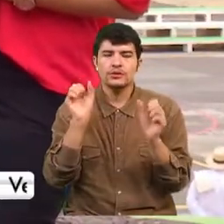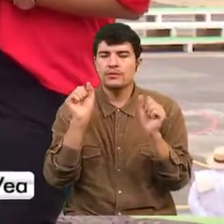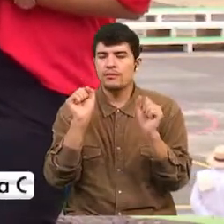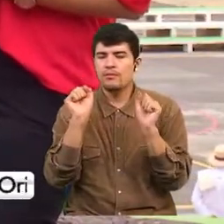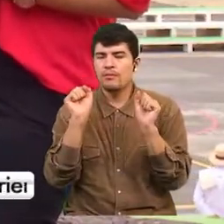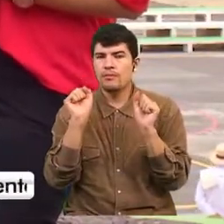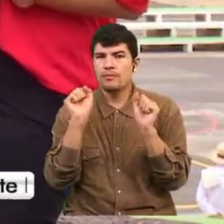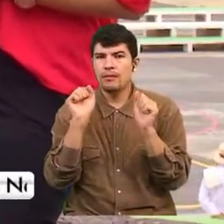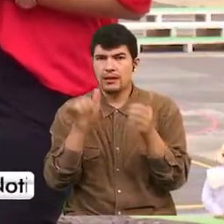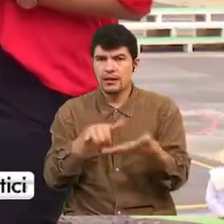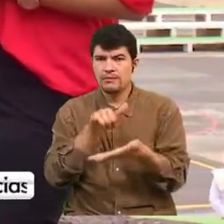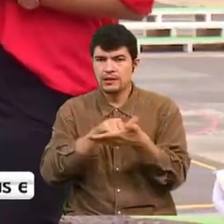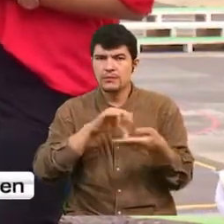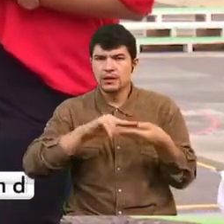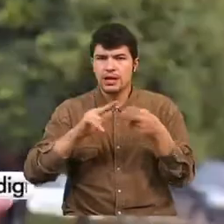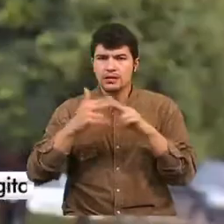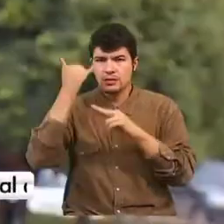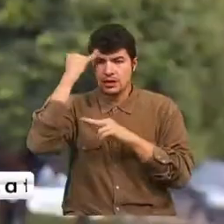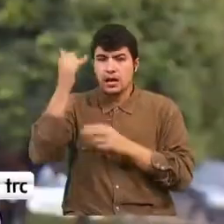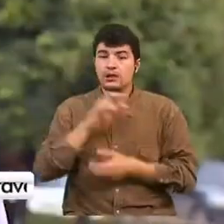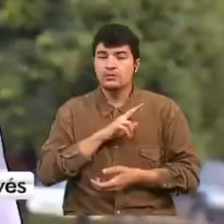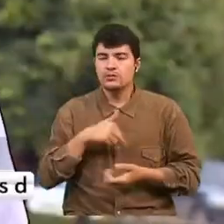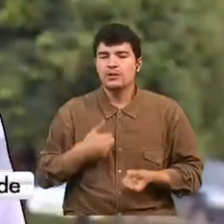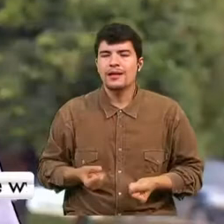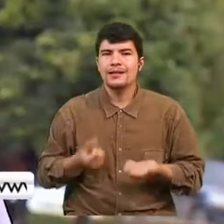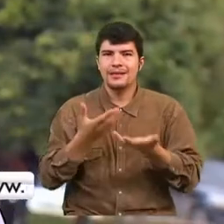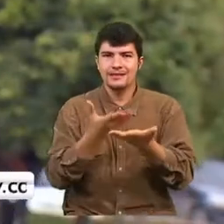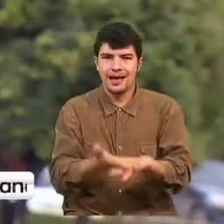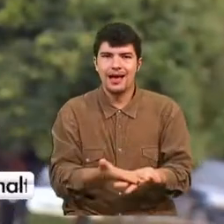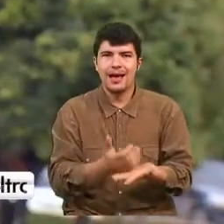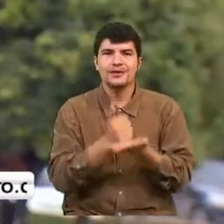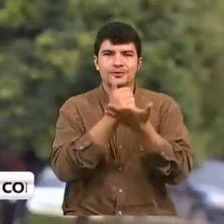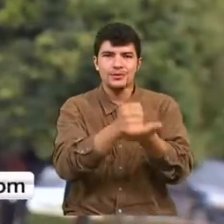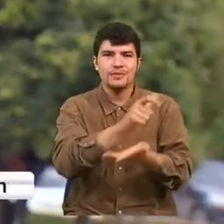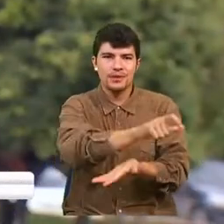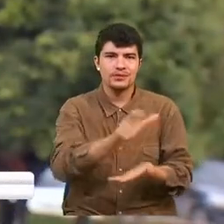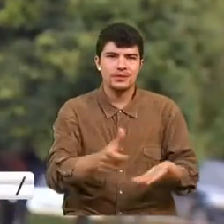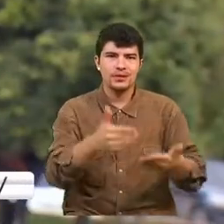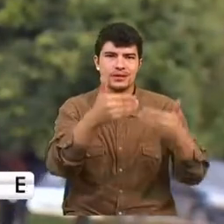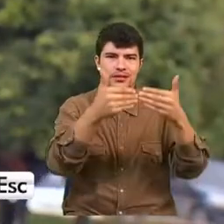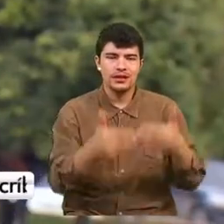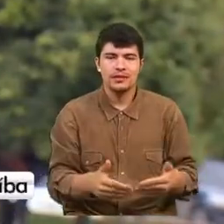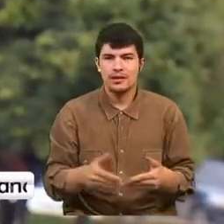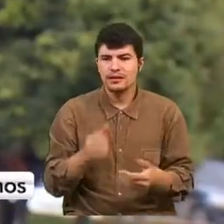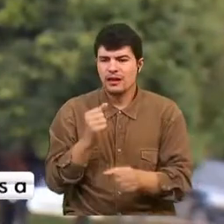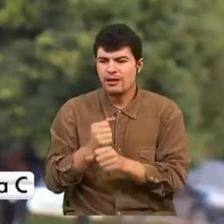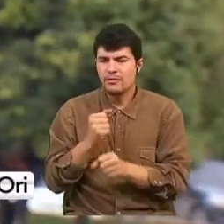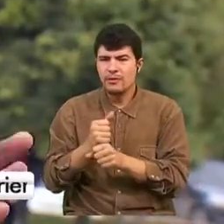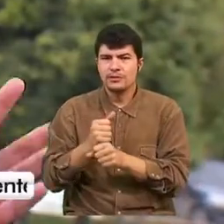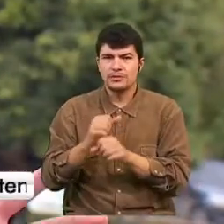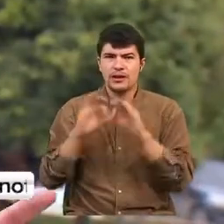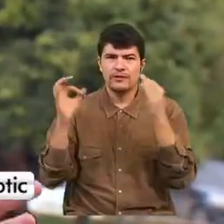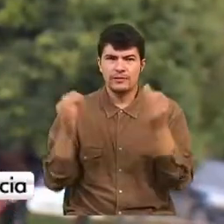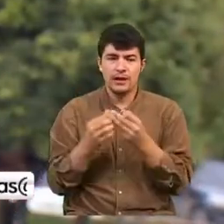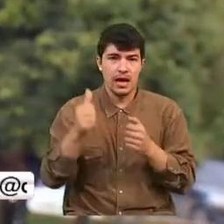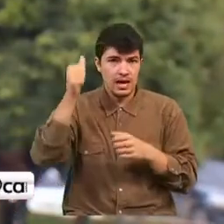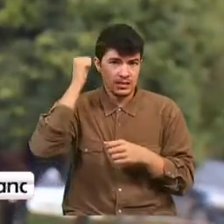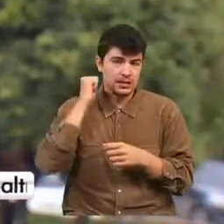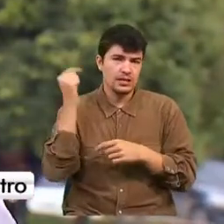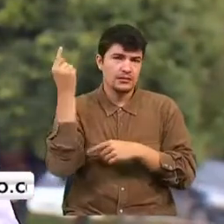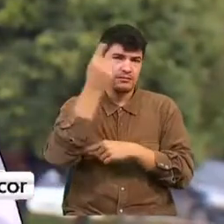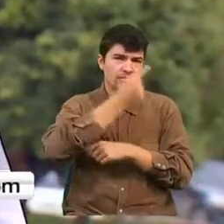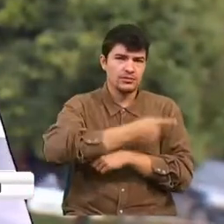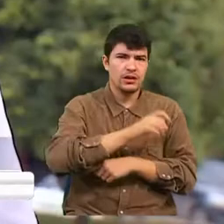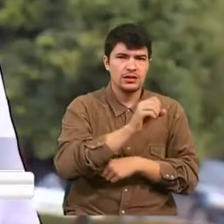esta misma vía entregamos ayudas a la población en condición de discapacidad, trabajamos con la familia, ayer tuvimos unas jornadas con niños de 0 a